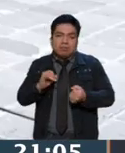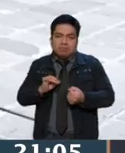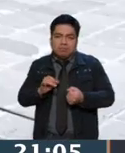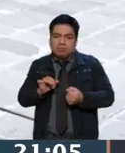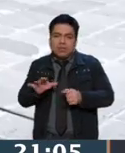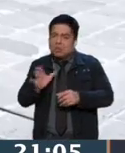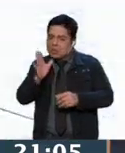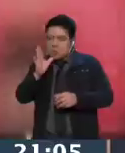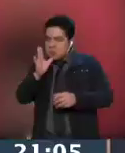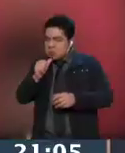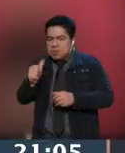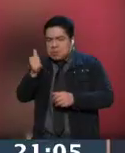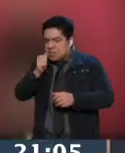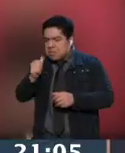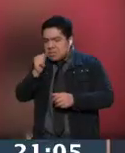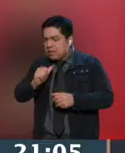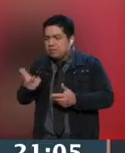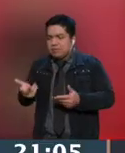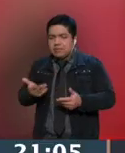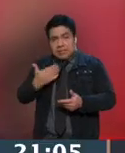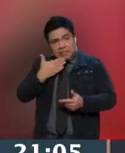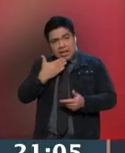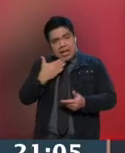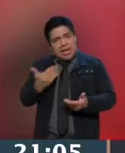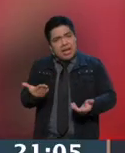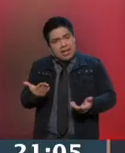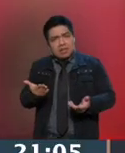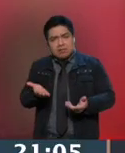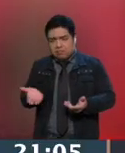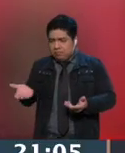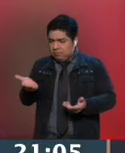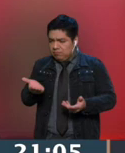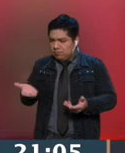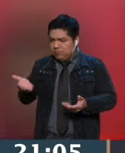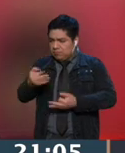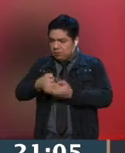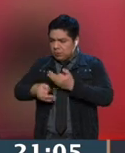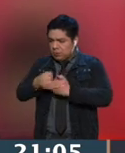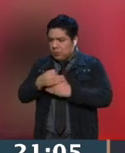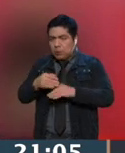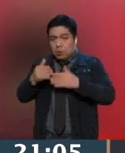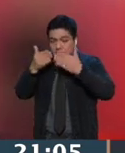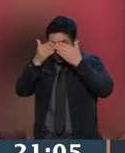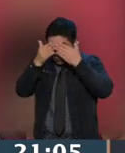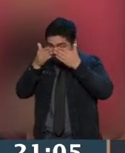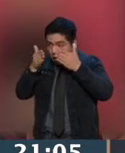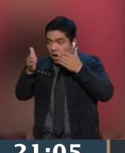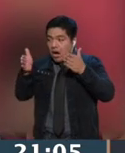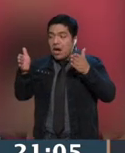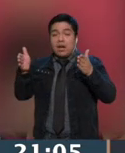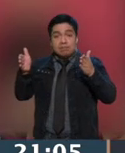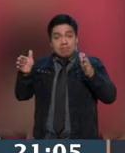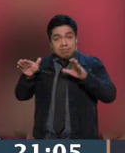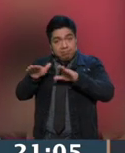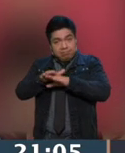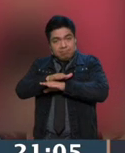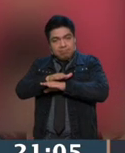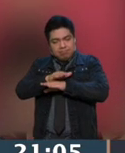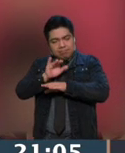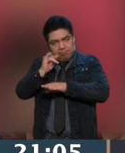en el error. Qué bueno, hasta las piedras cambian de modo de parecer. Los partidos